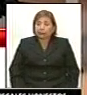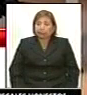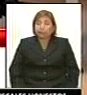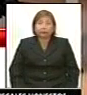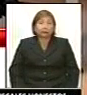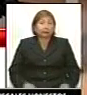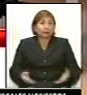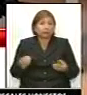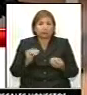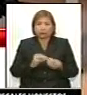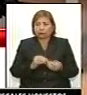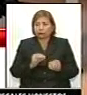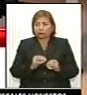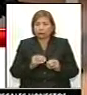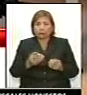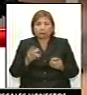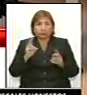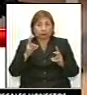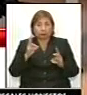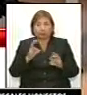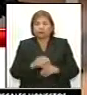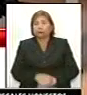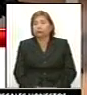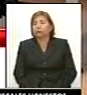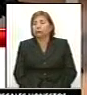Digamos, quería añadir el tema